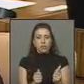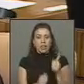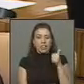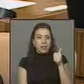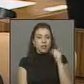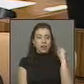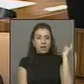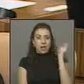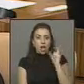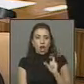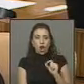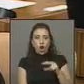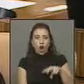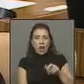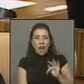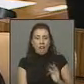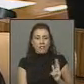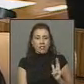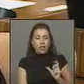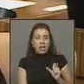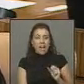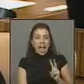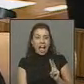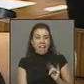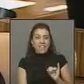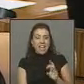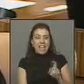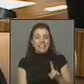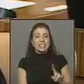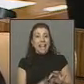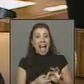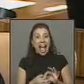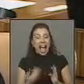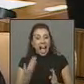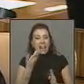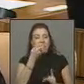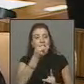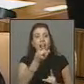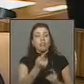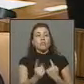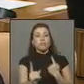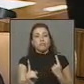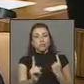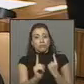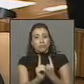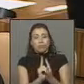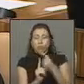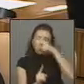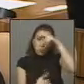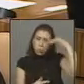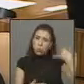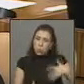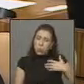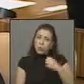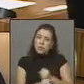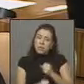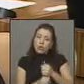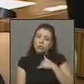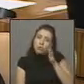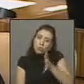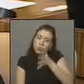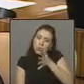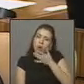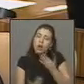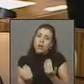Nacional de CONAF, Arón Cavieres, para agradecerle que me recibiera en medio de un arduo trabajo para exponerle las